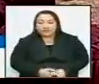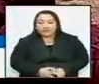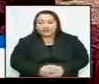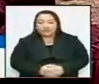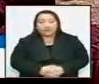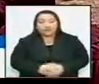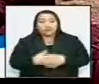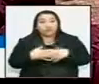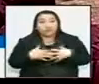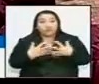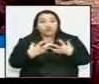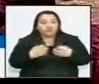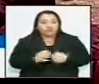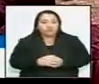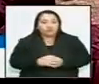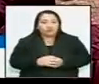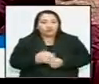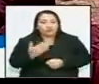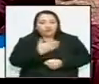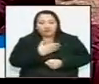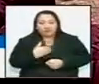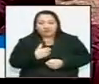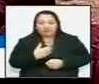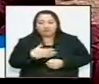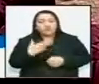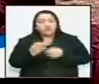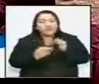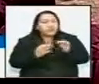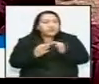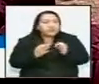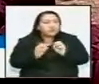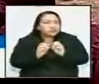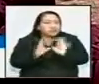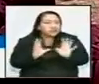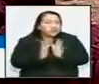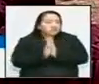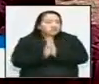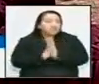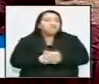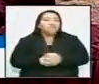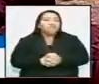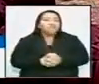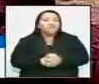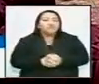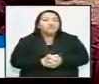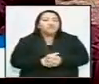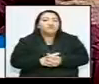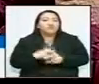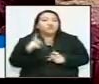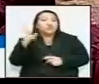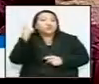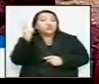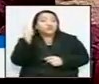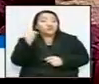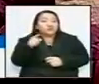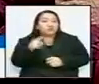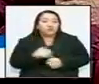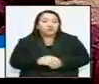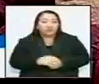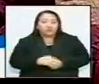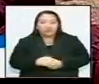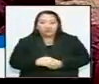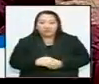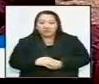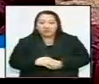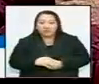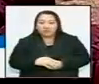Yo quisiera, presidente, si nos podría precisar, en primer lugar, le he escuchado manifestar de